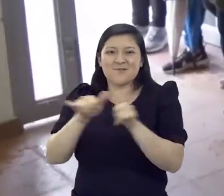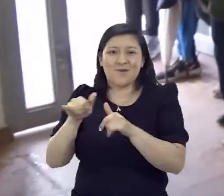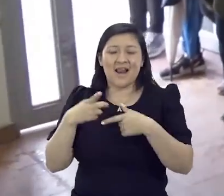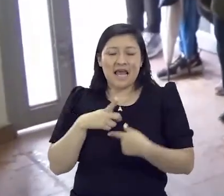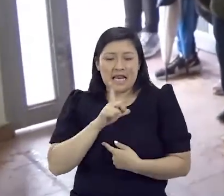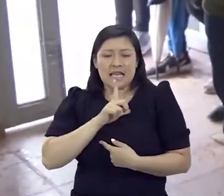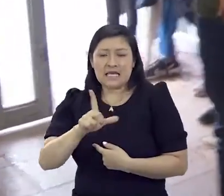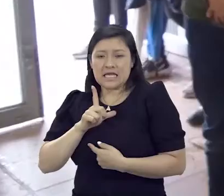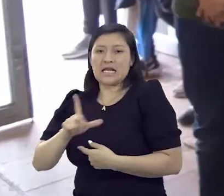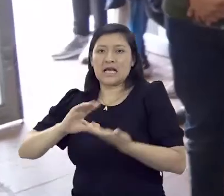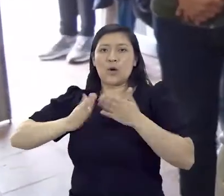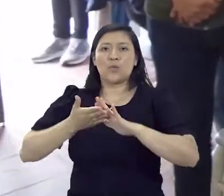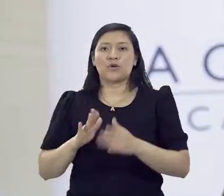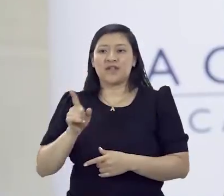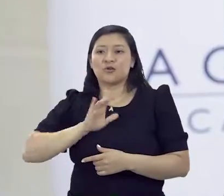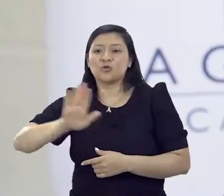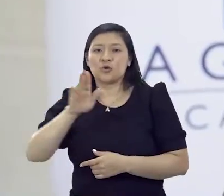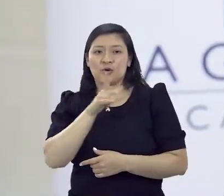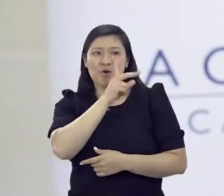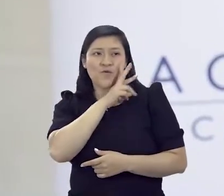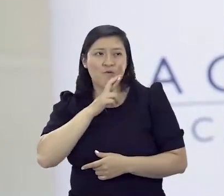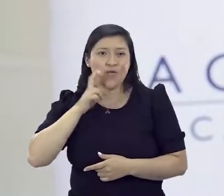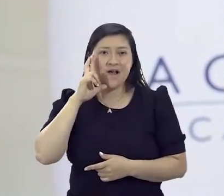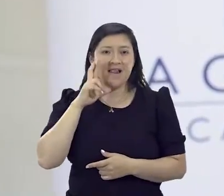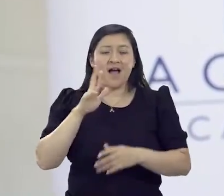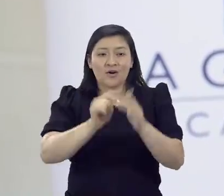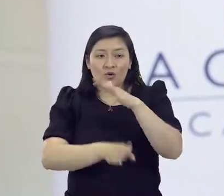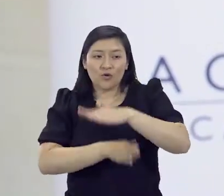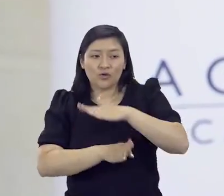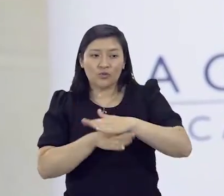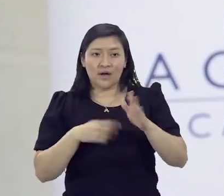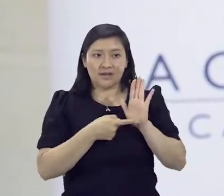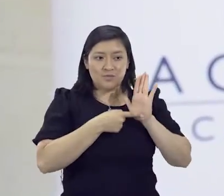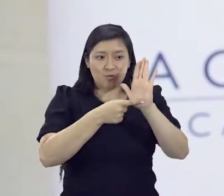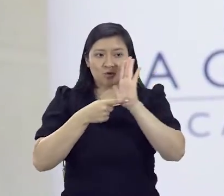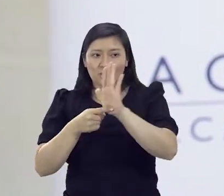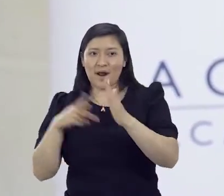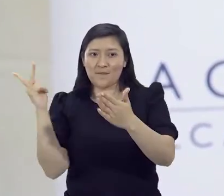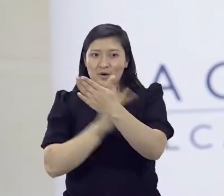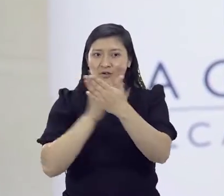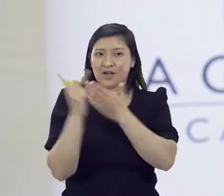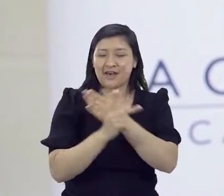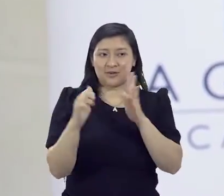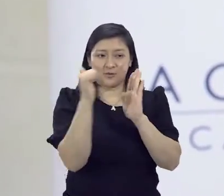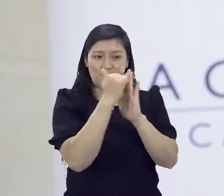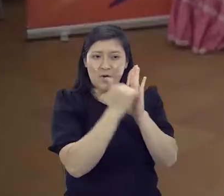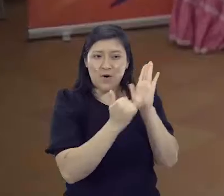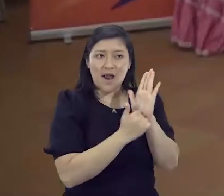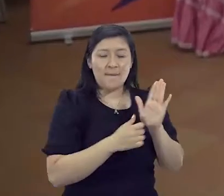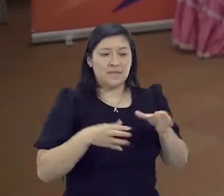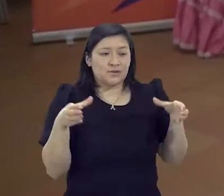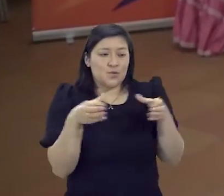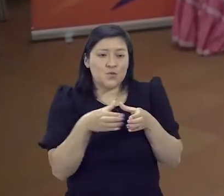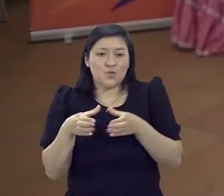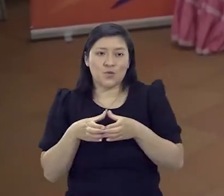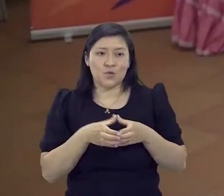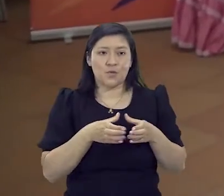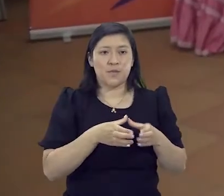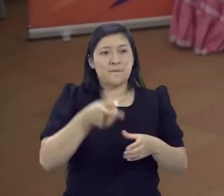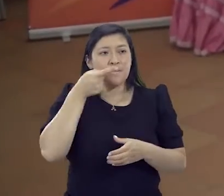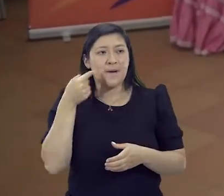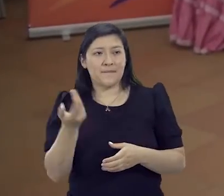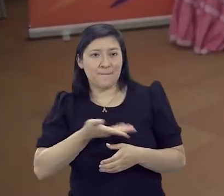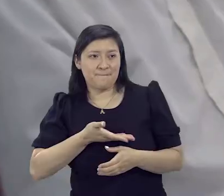comunidad rural que tendrá que exponer sus proyectos sus programas ante las juntas de padres de